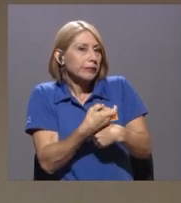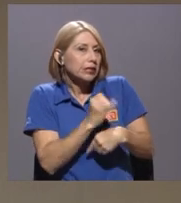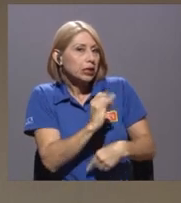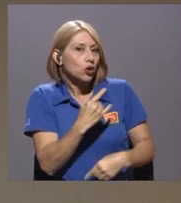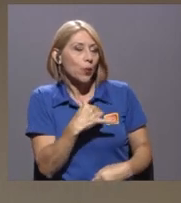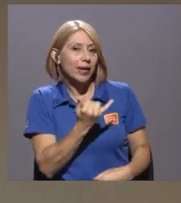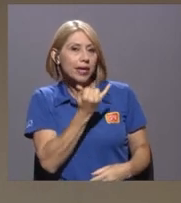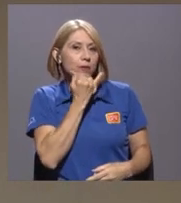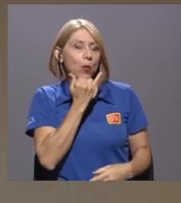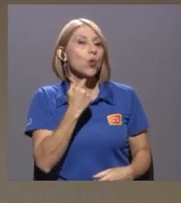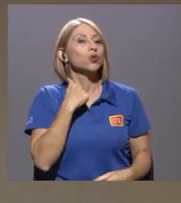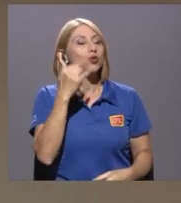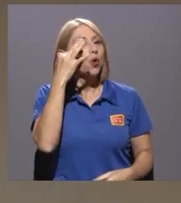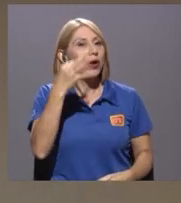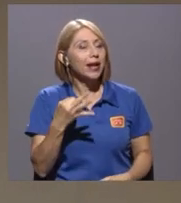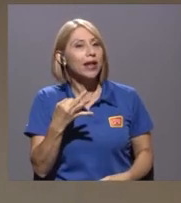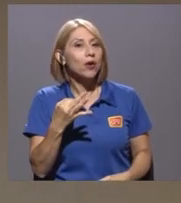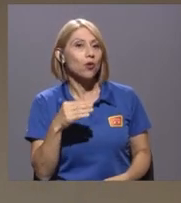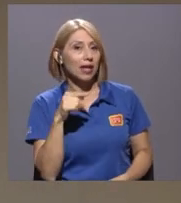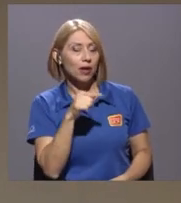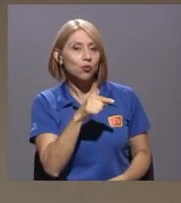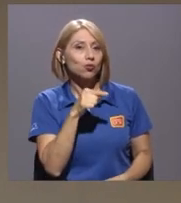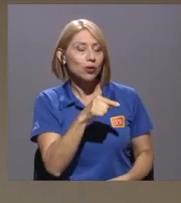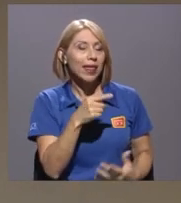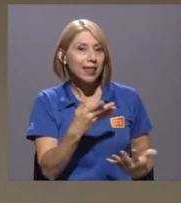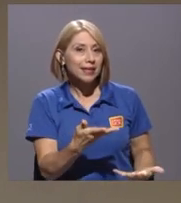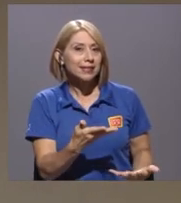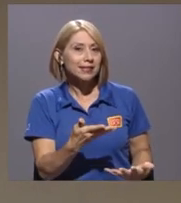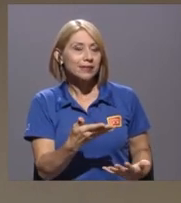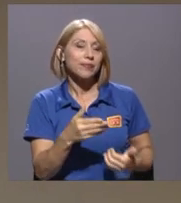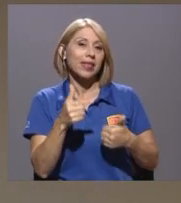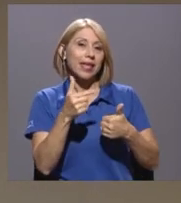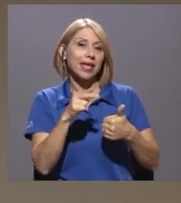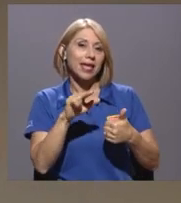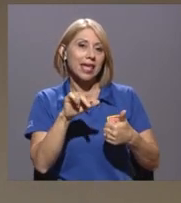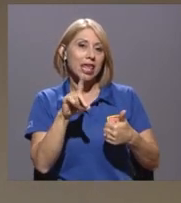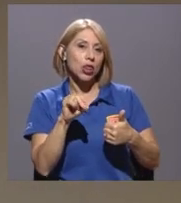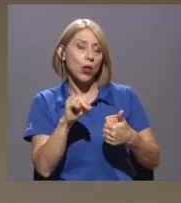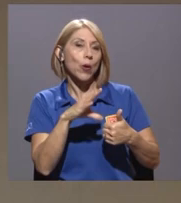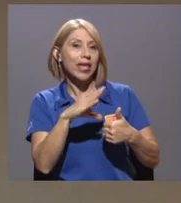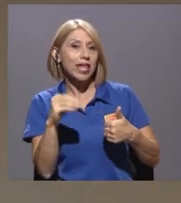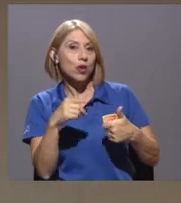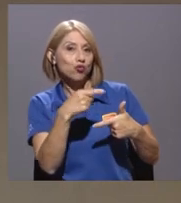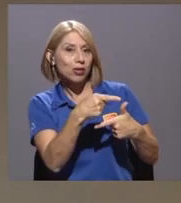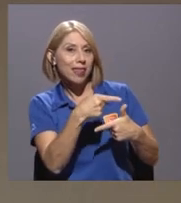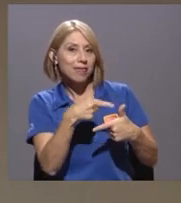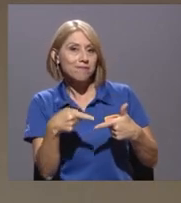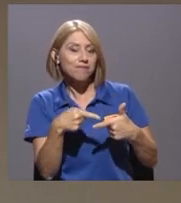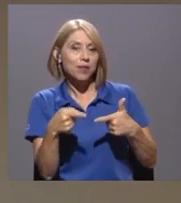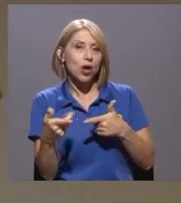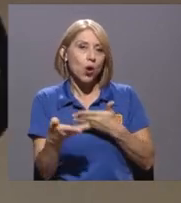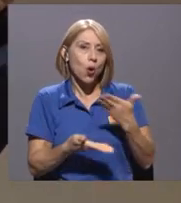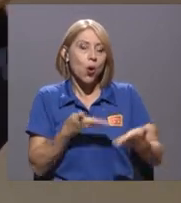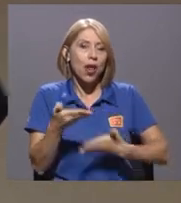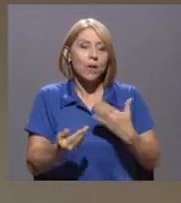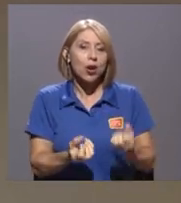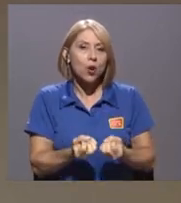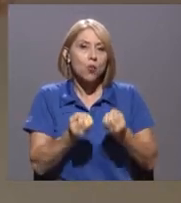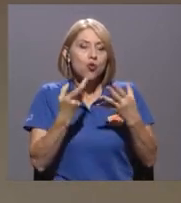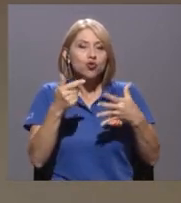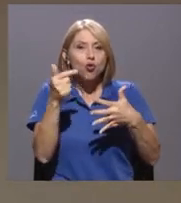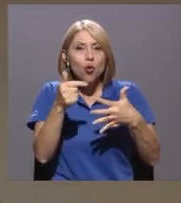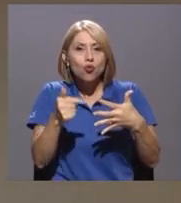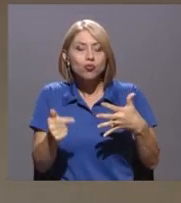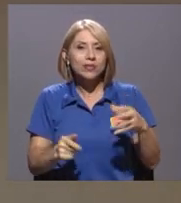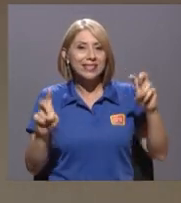yo creo que usted es don guido y usted colaboraron mucho en una serie de temas tanto